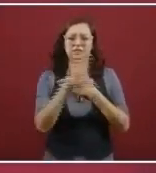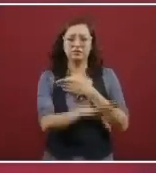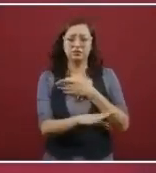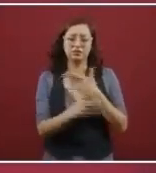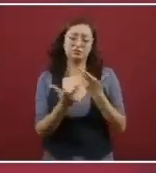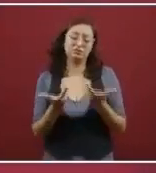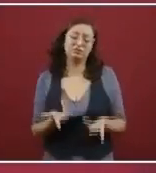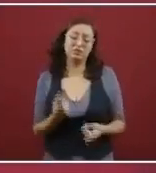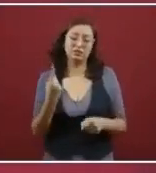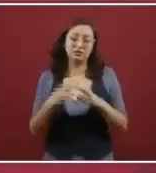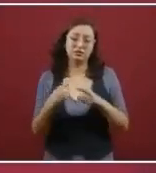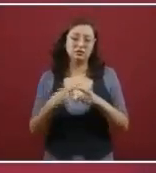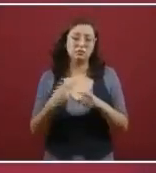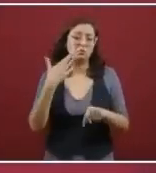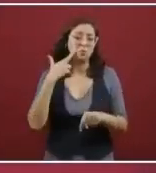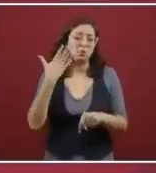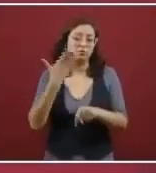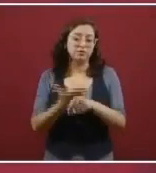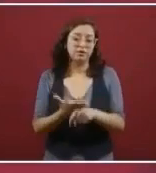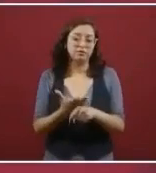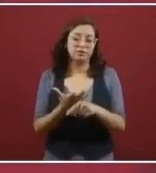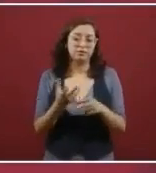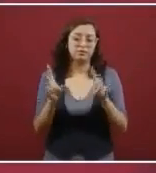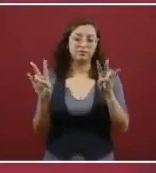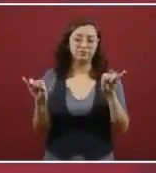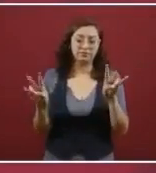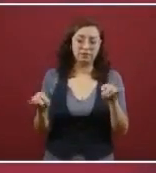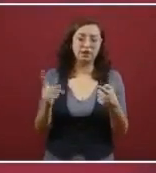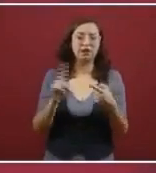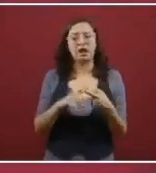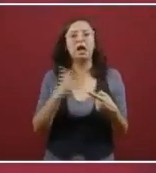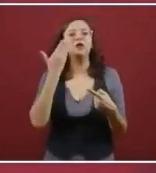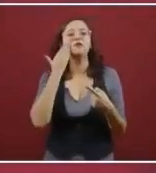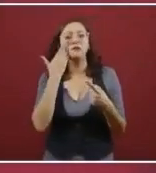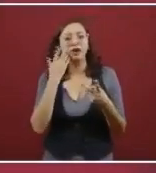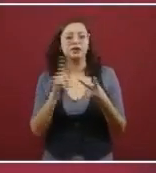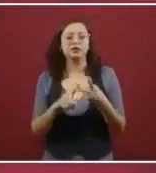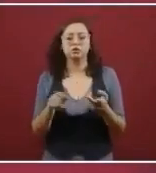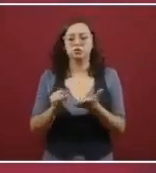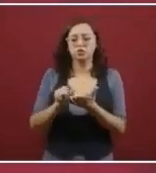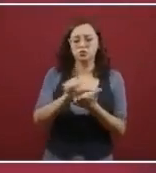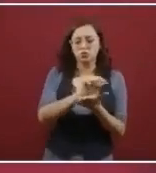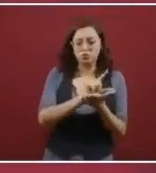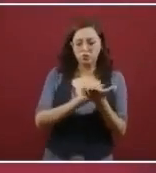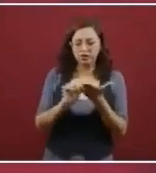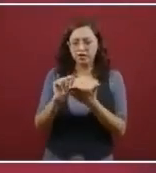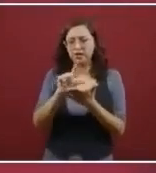que cuidar, lo tiene que cuidar Face, lo tiene que cuidar Twitter,